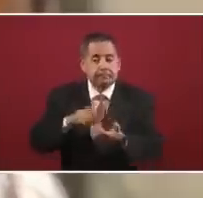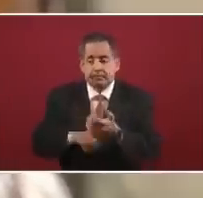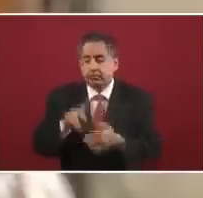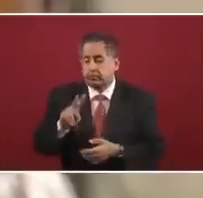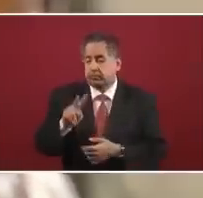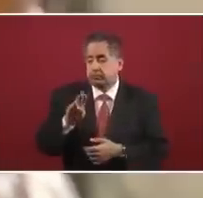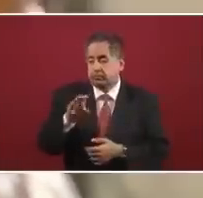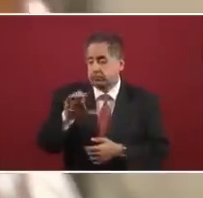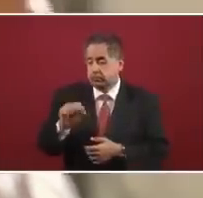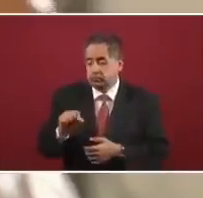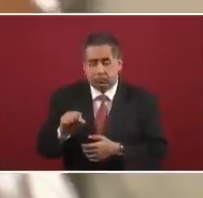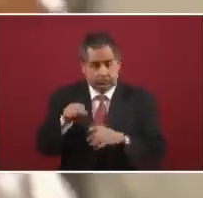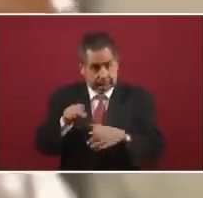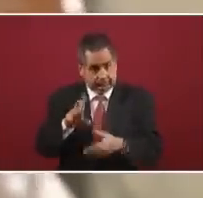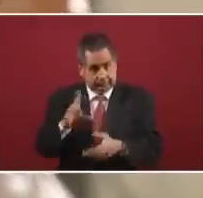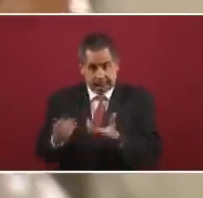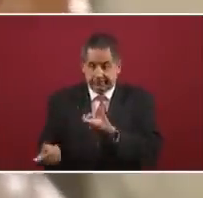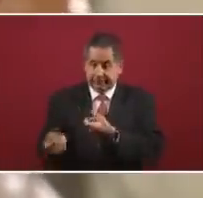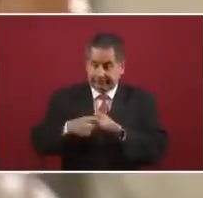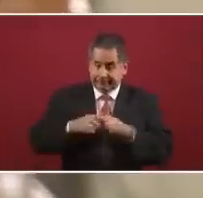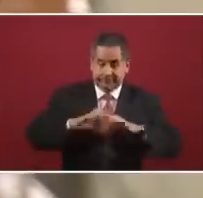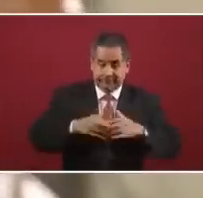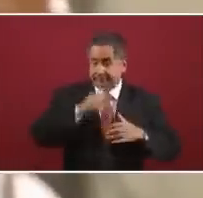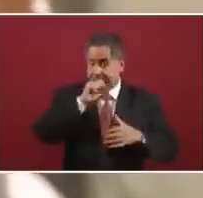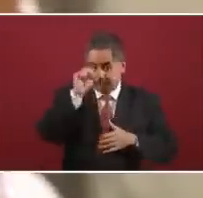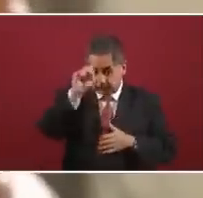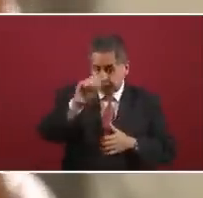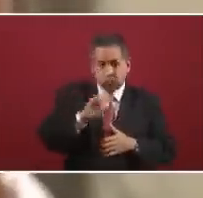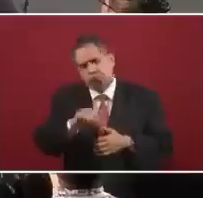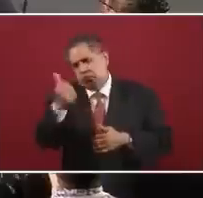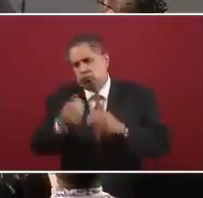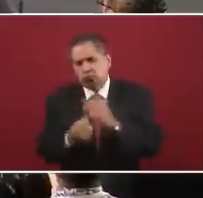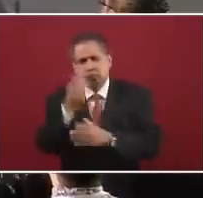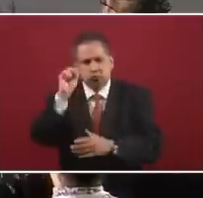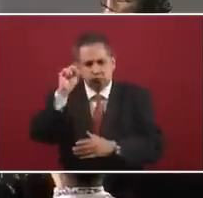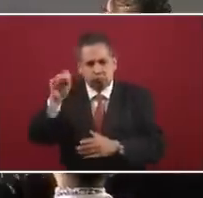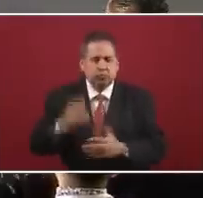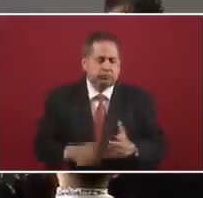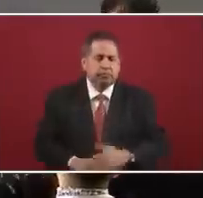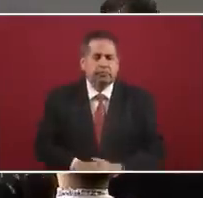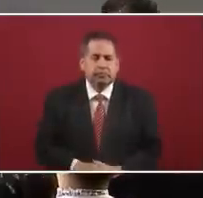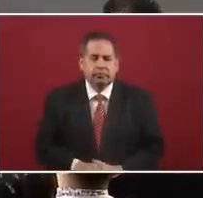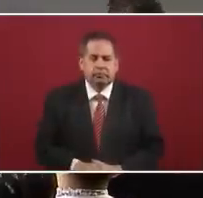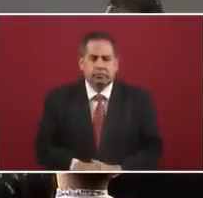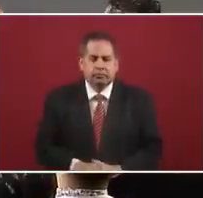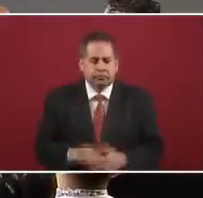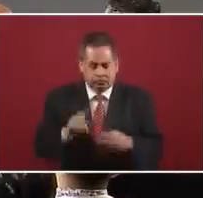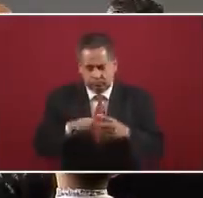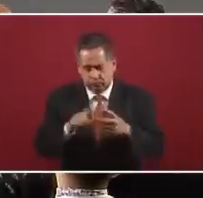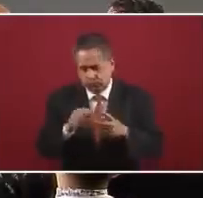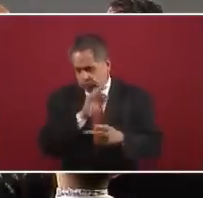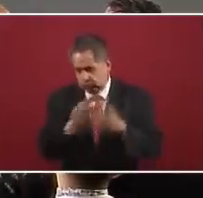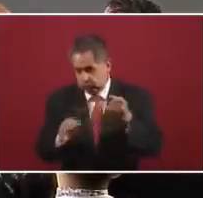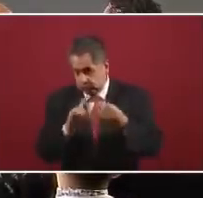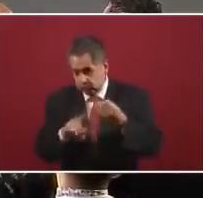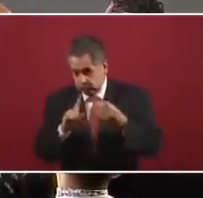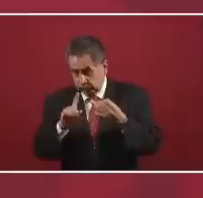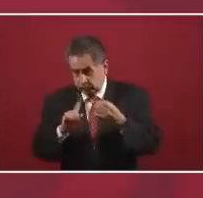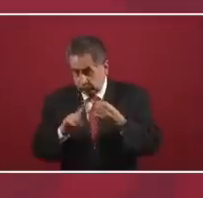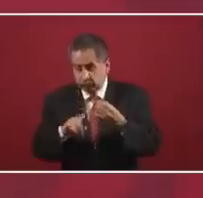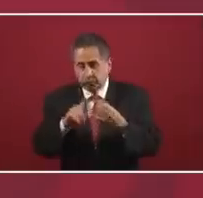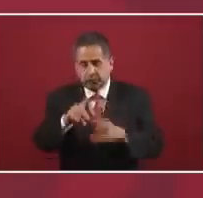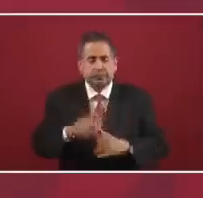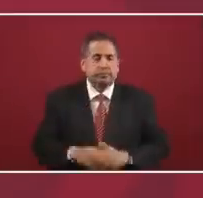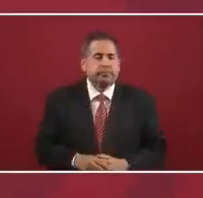o será algún nuevo alguna nueva organización sindical que cerca de lo último es